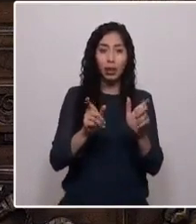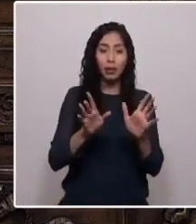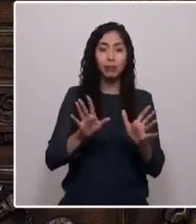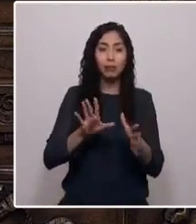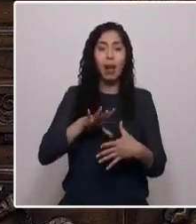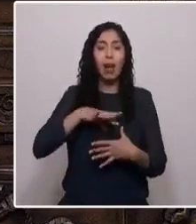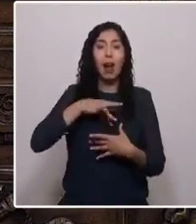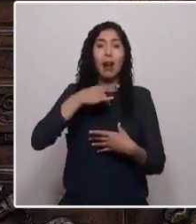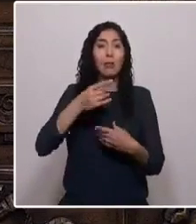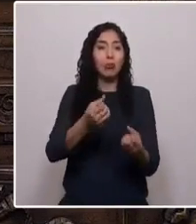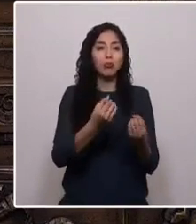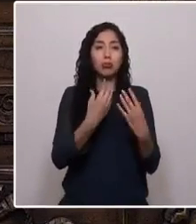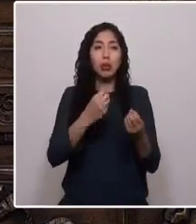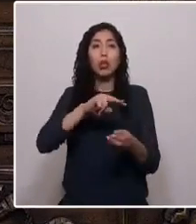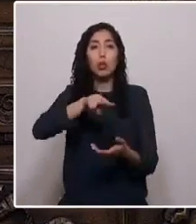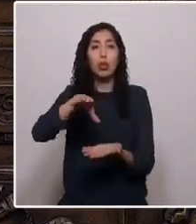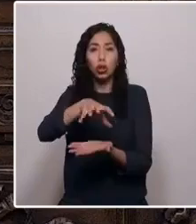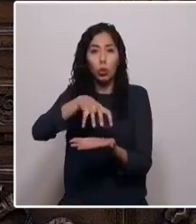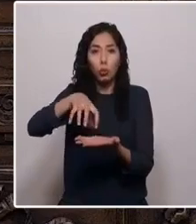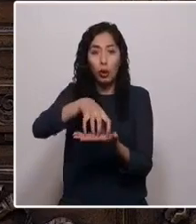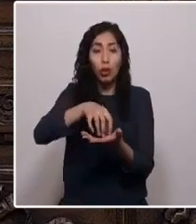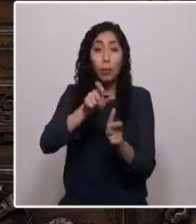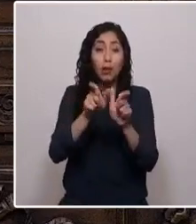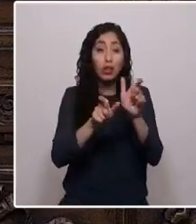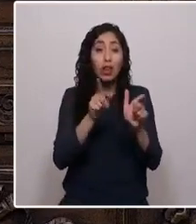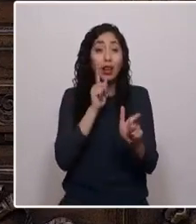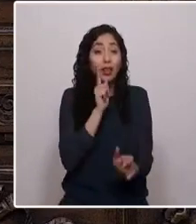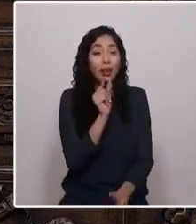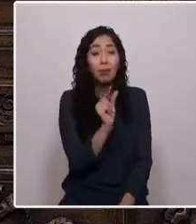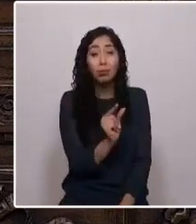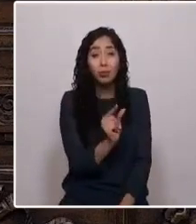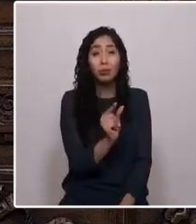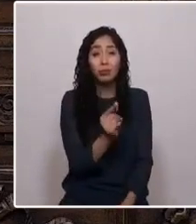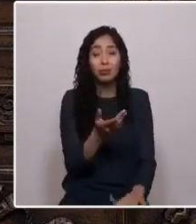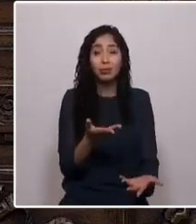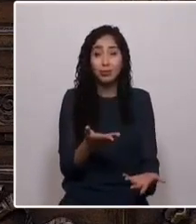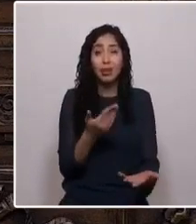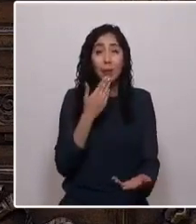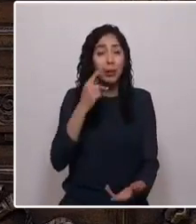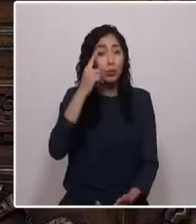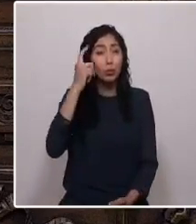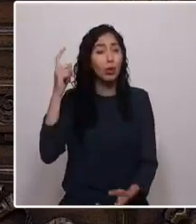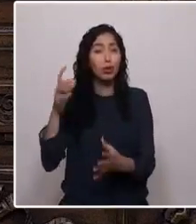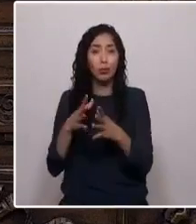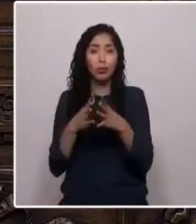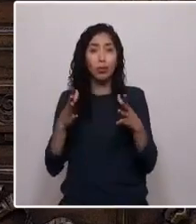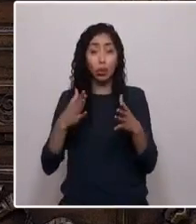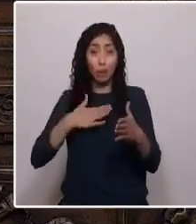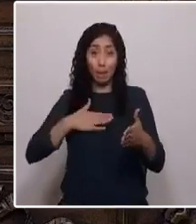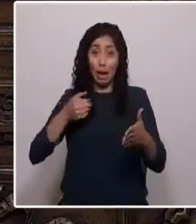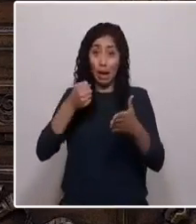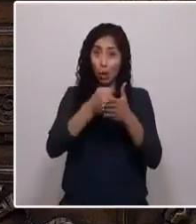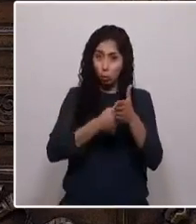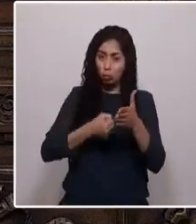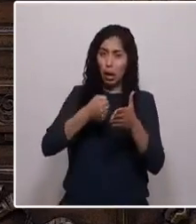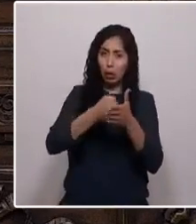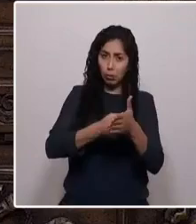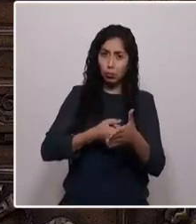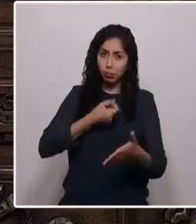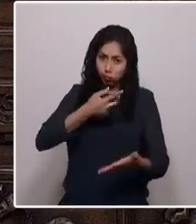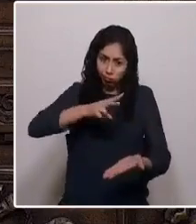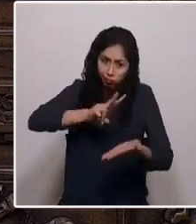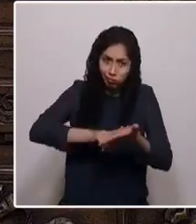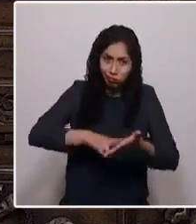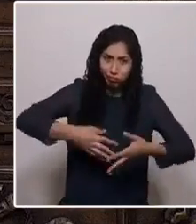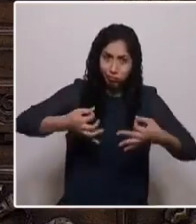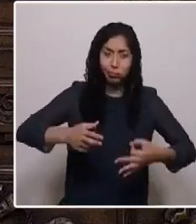los que menos tienen y sueños les sobran. Mis luchas están por la sensatez y dar garantías a todas y